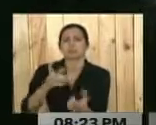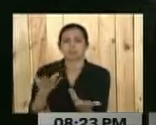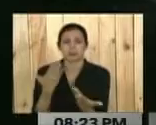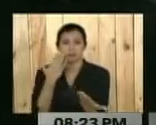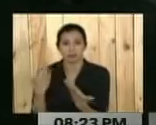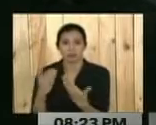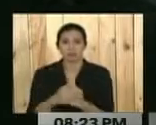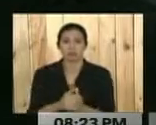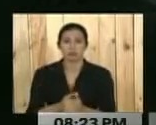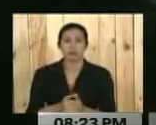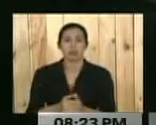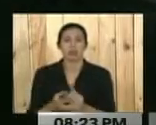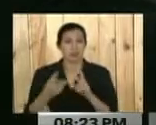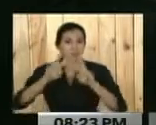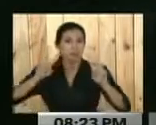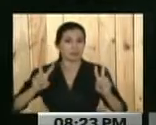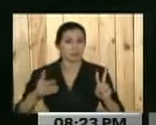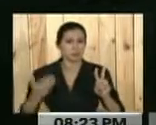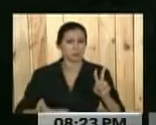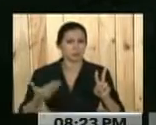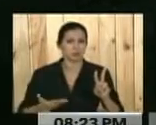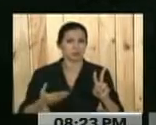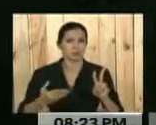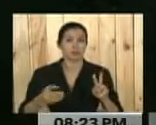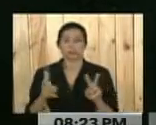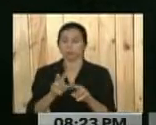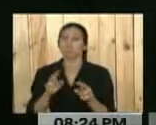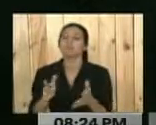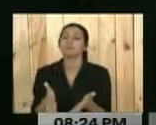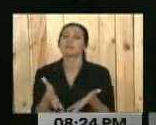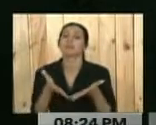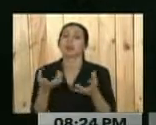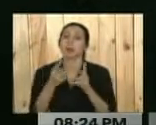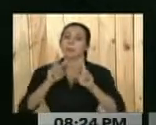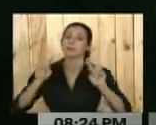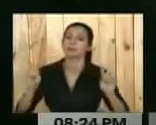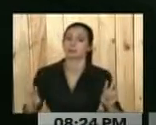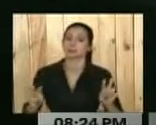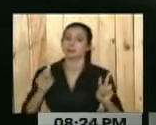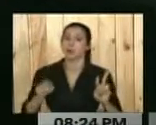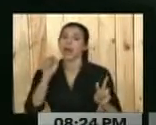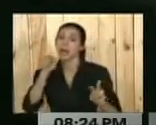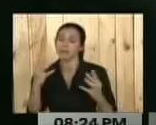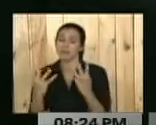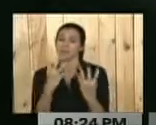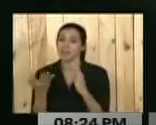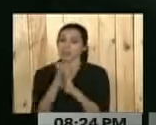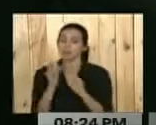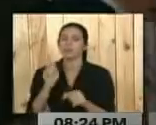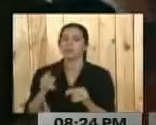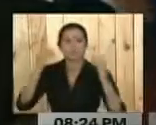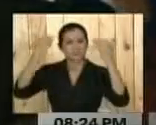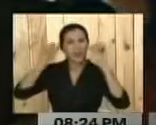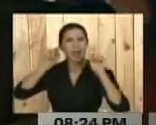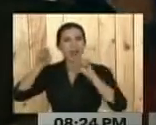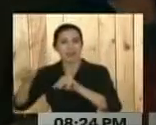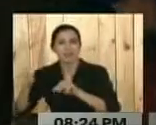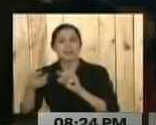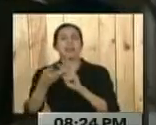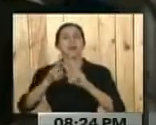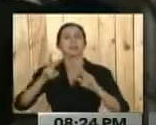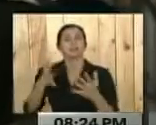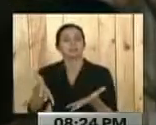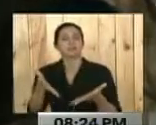esta victoria de la paz tiene que celebrarse en la Feria del Libro, y por eso tenemos que invitar a todos y a todas a debatir,